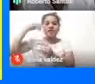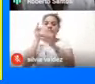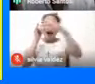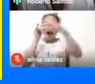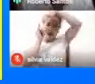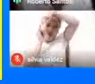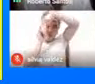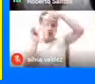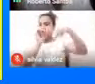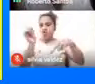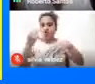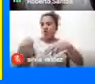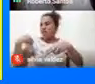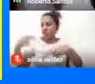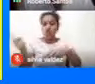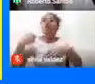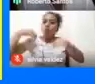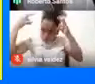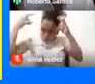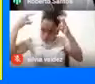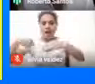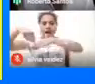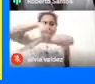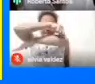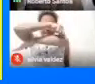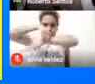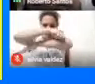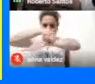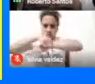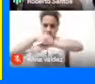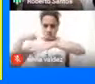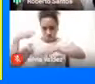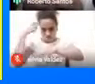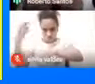Soy arquitecto Y como arquitecto